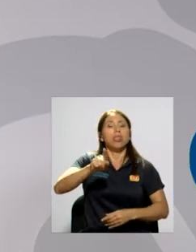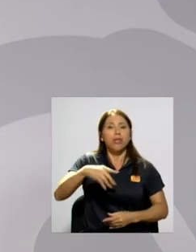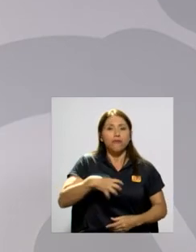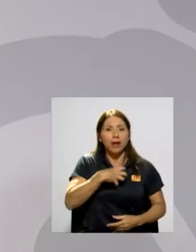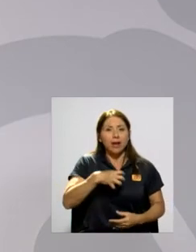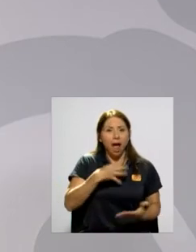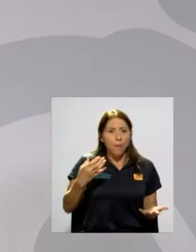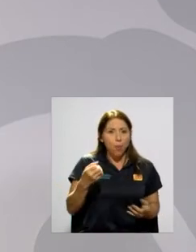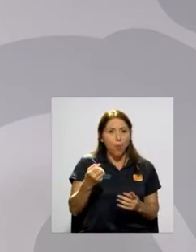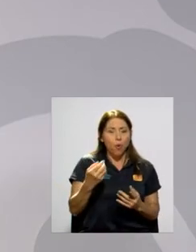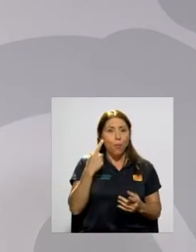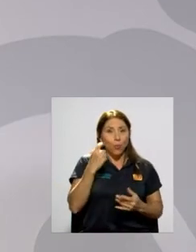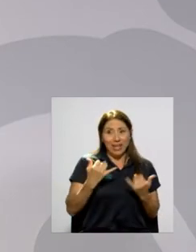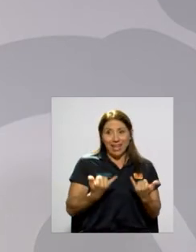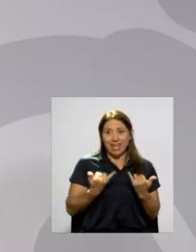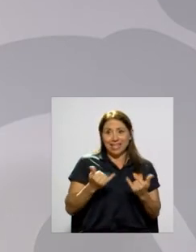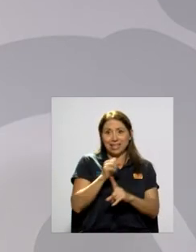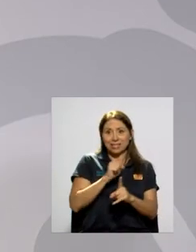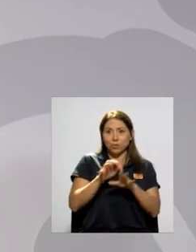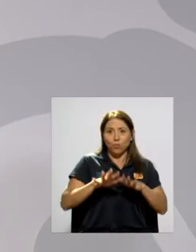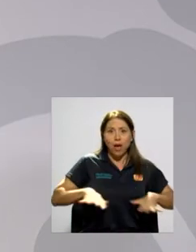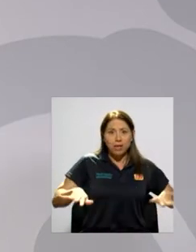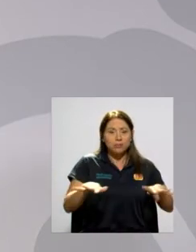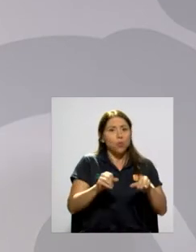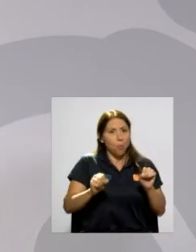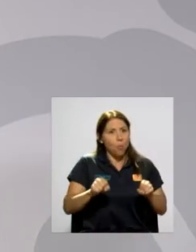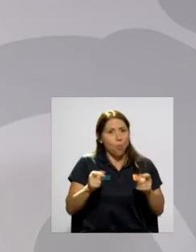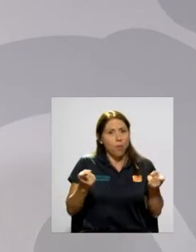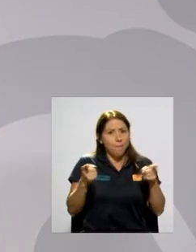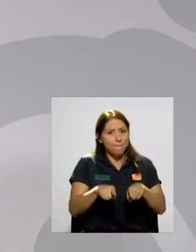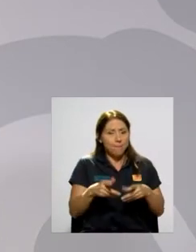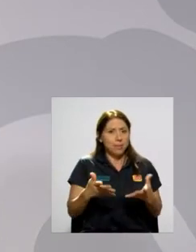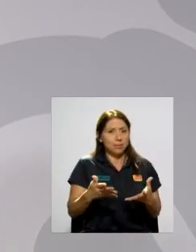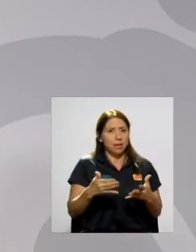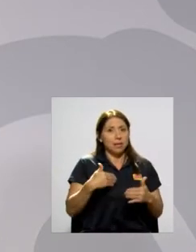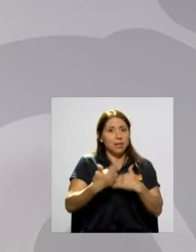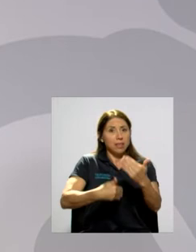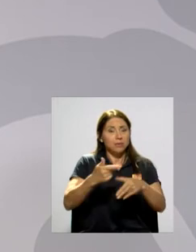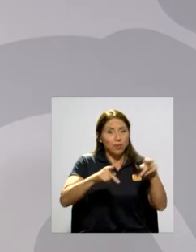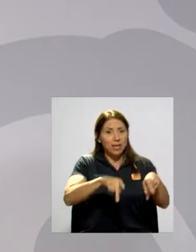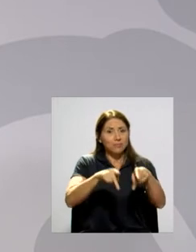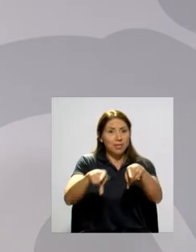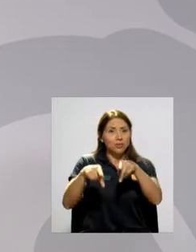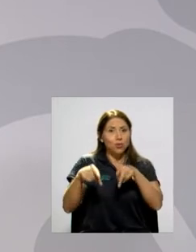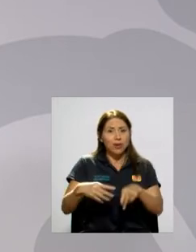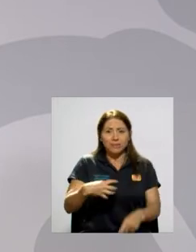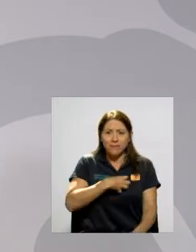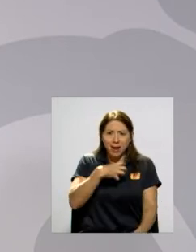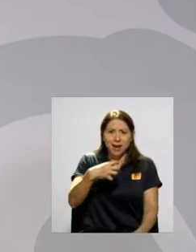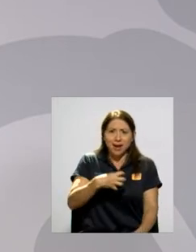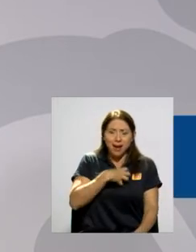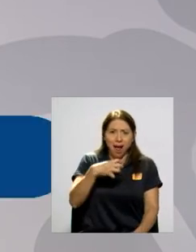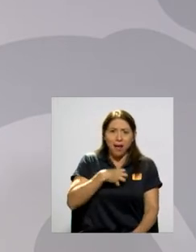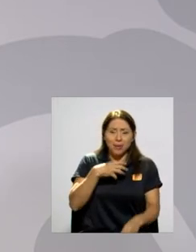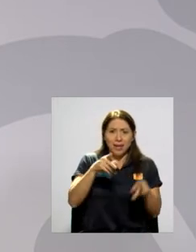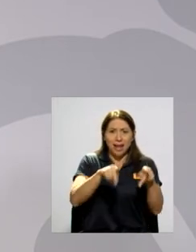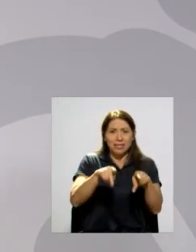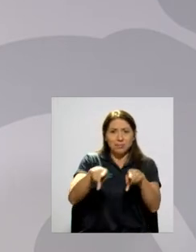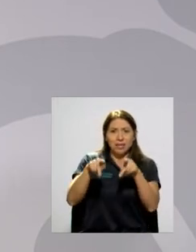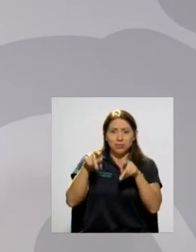realidad es muy posible que el reclamo sea hacia quien fue, en este caso,